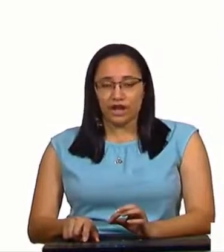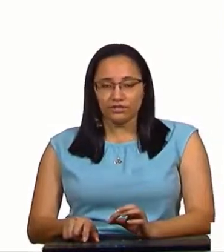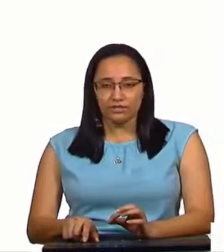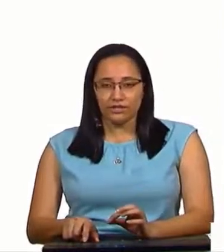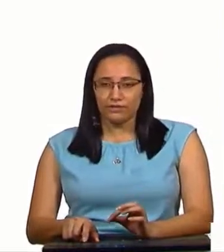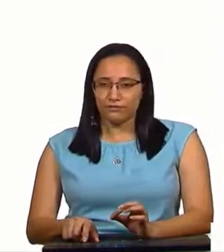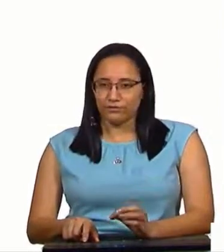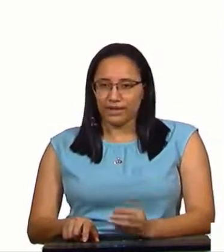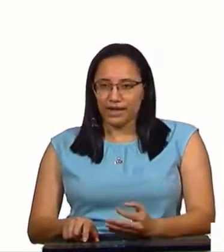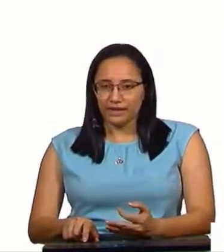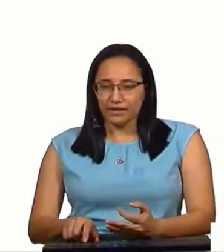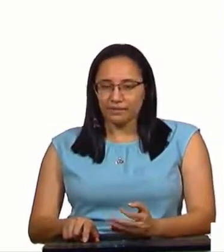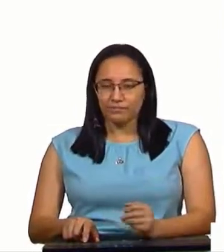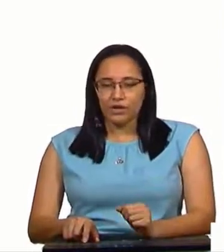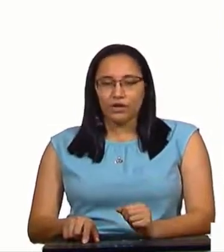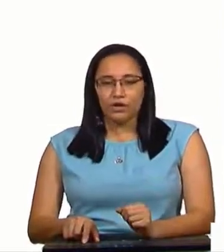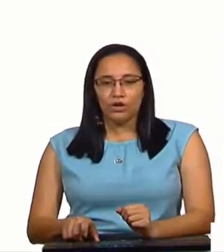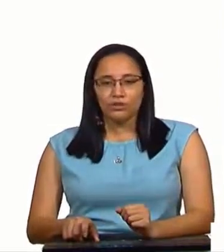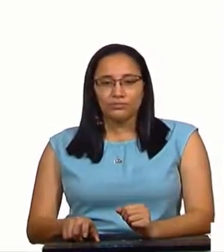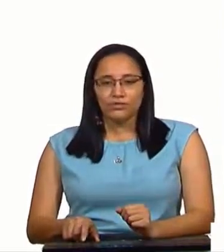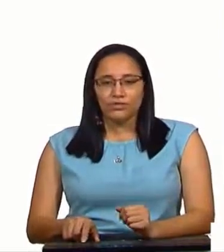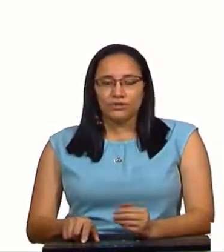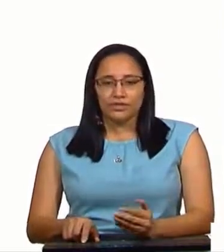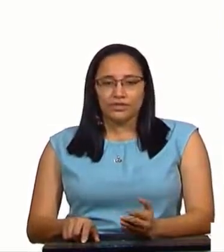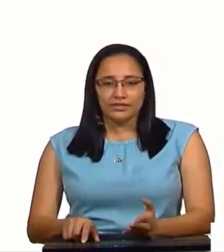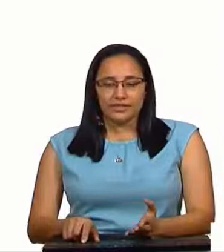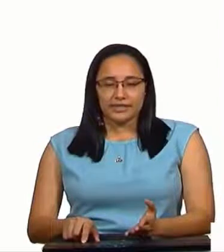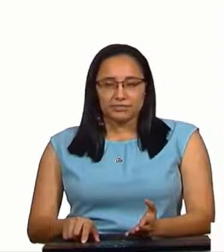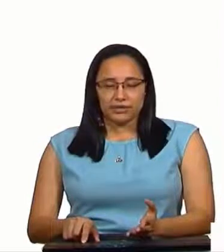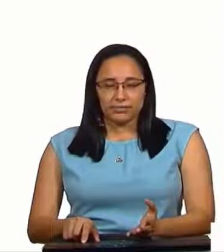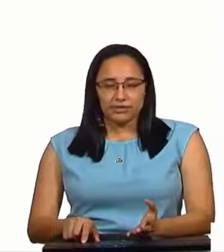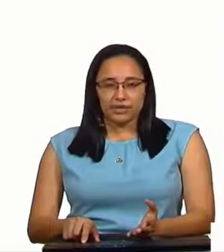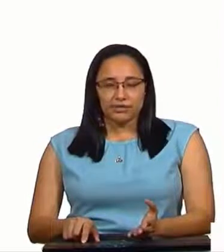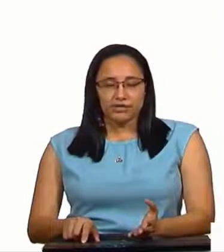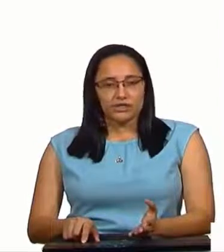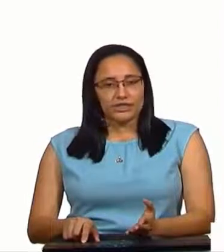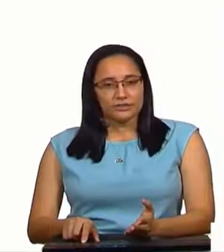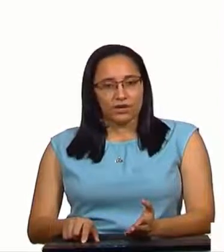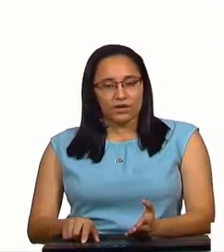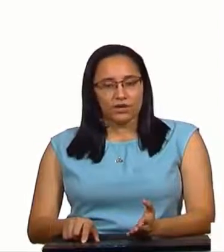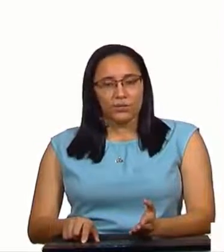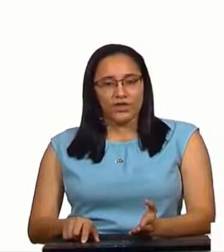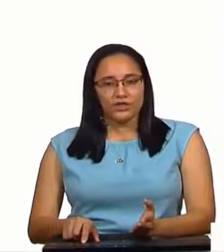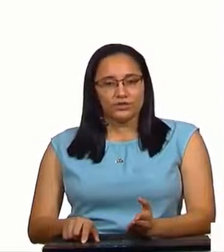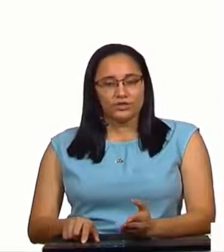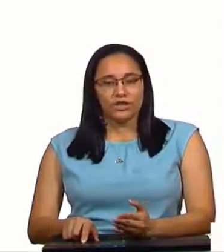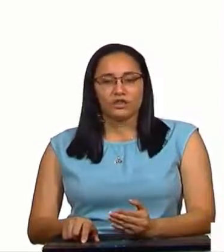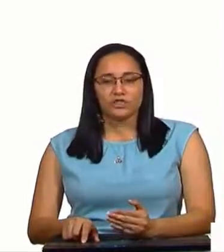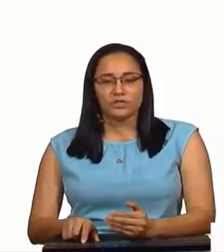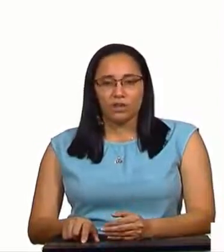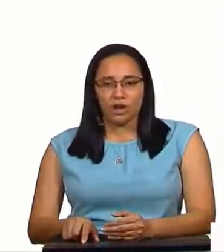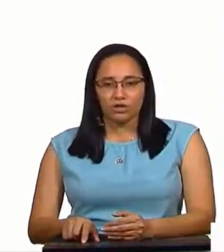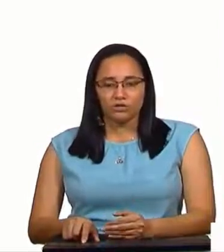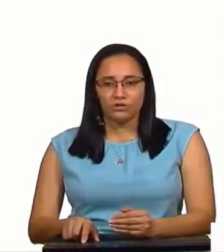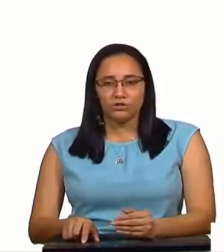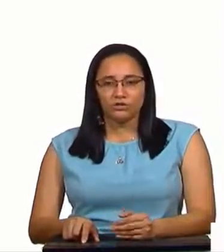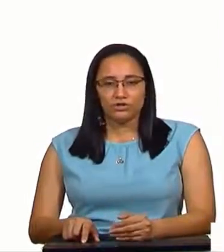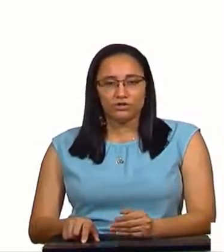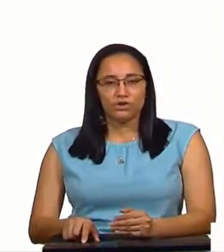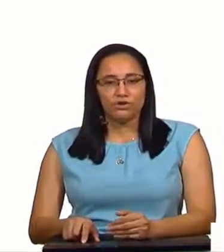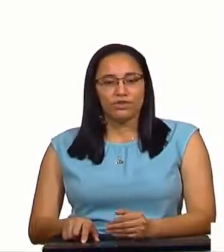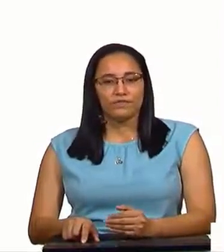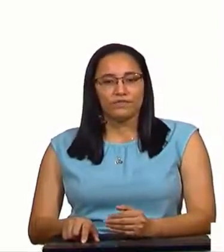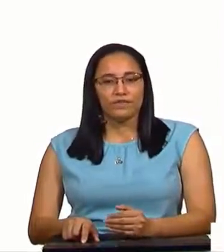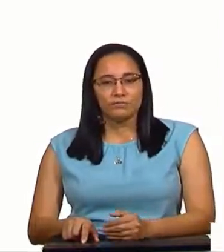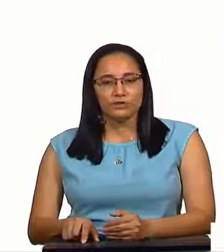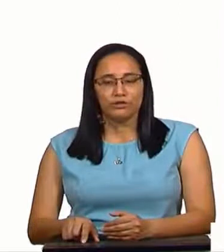should not, la forma larga, o en este caso para completar la oración, smoke. We should not smoke.